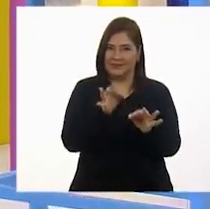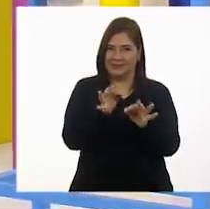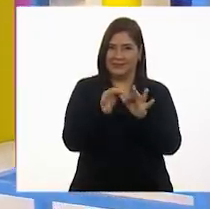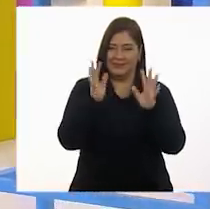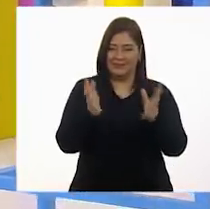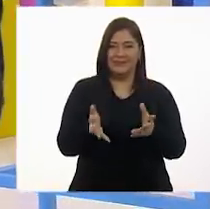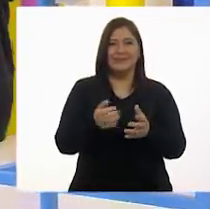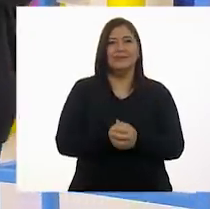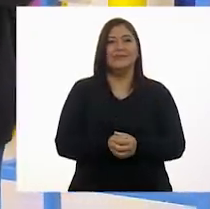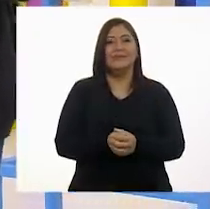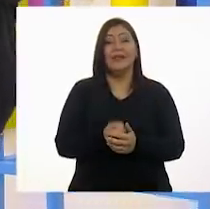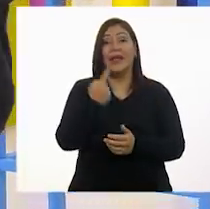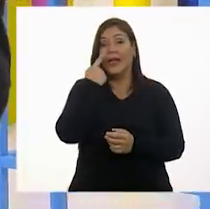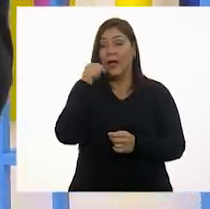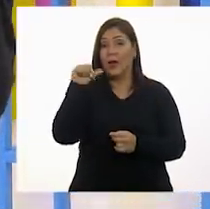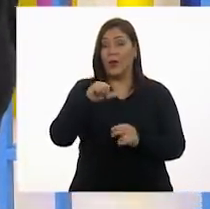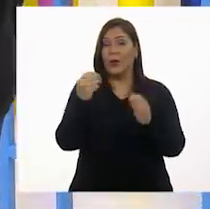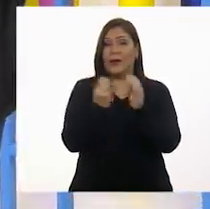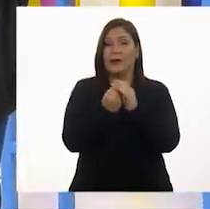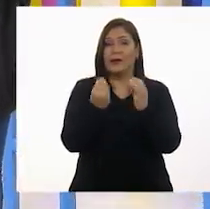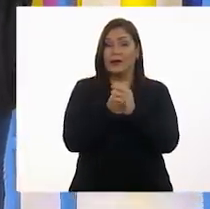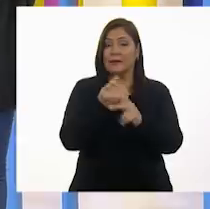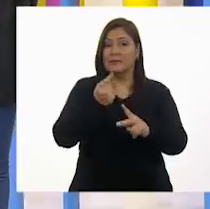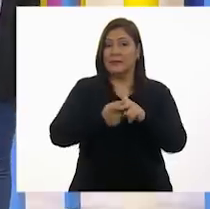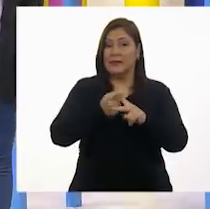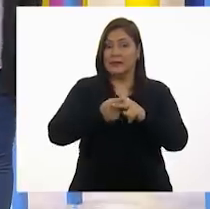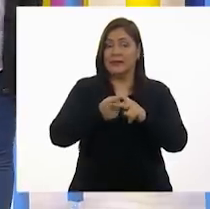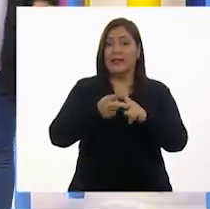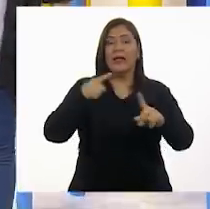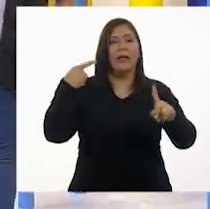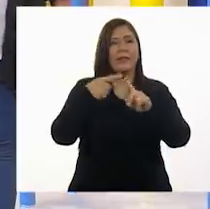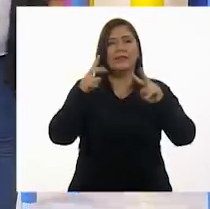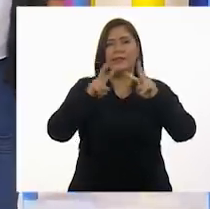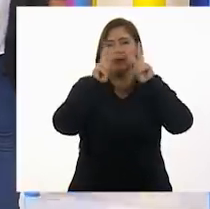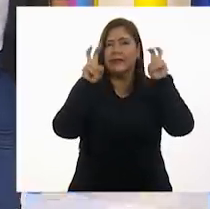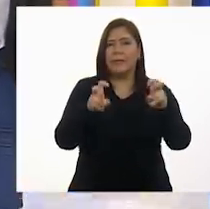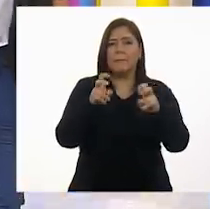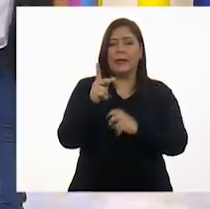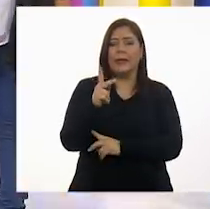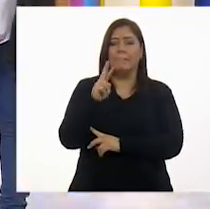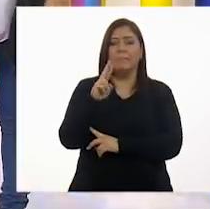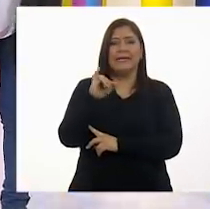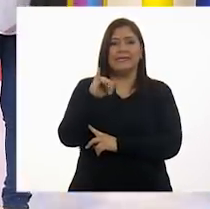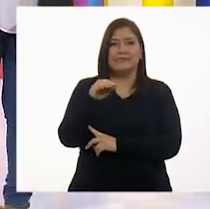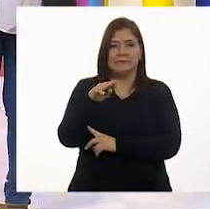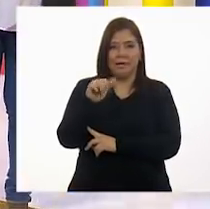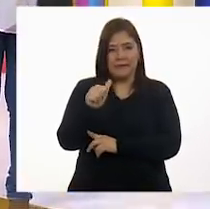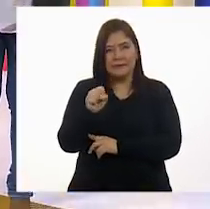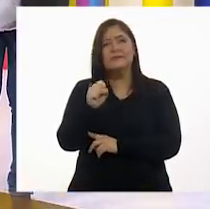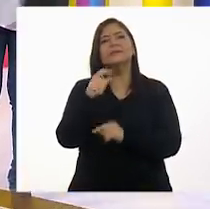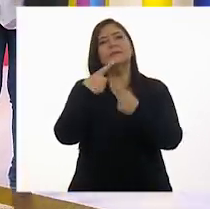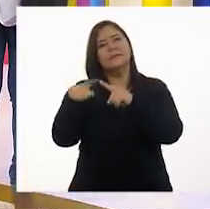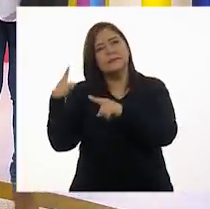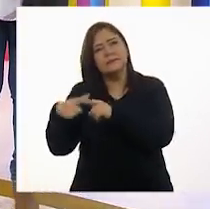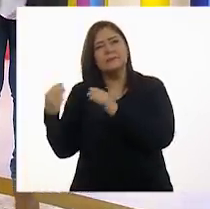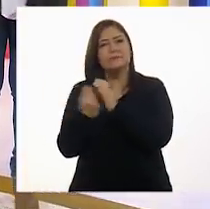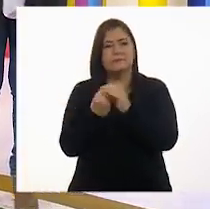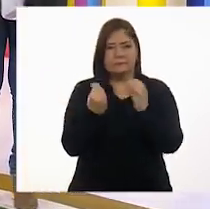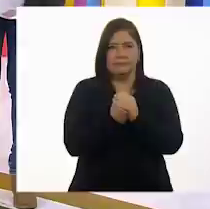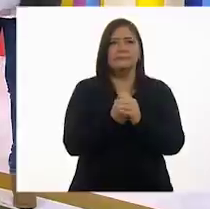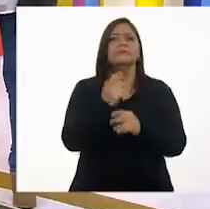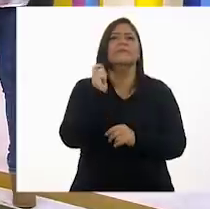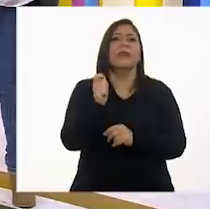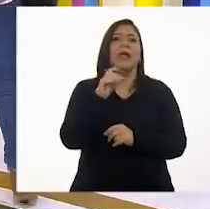¡Listísimo! Pues en esta clase de matemáticas, el tema es prismas y más prismas. Y vamos a darle la bienvenida a la